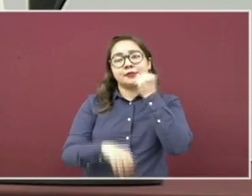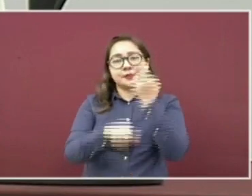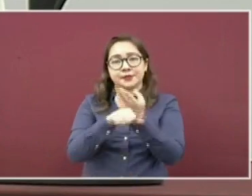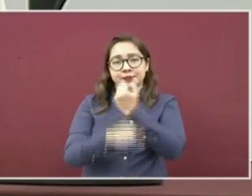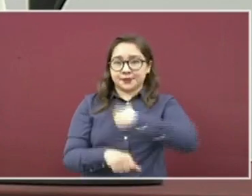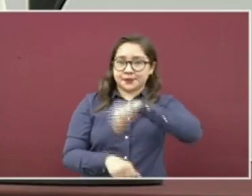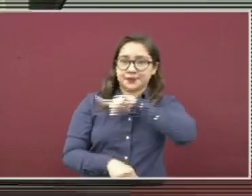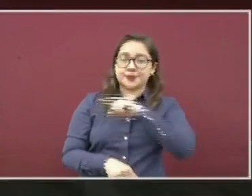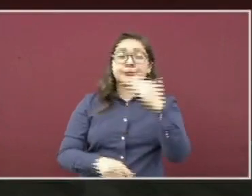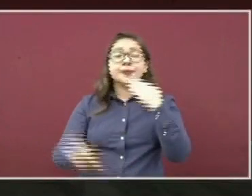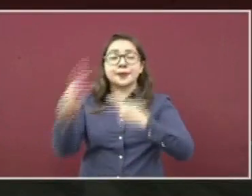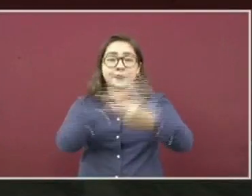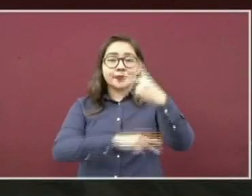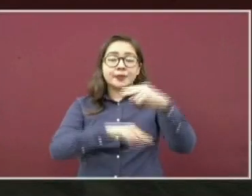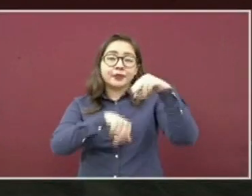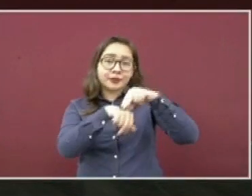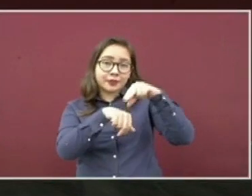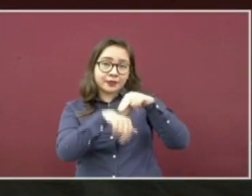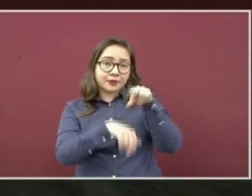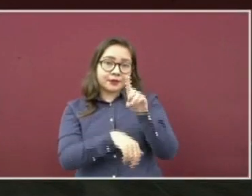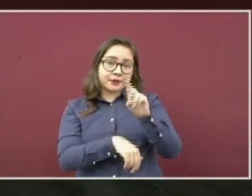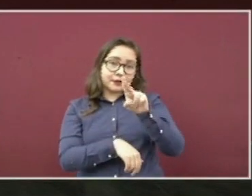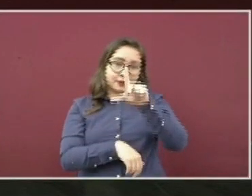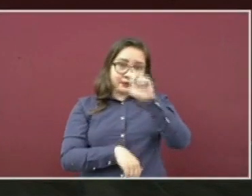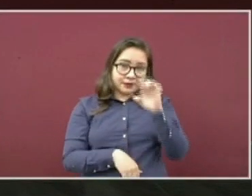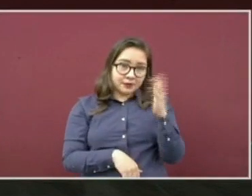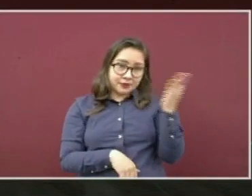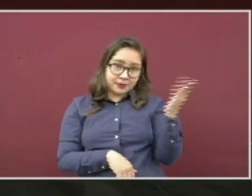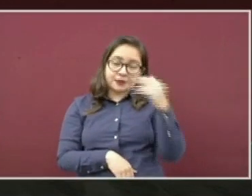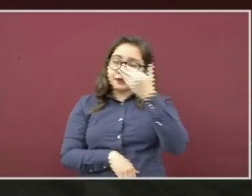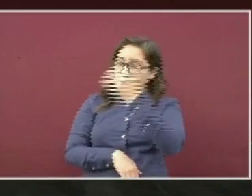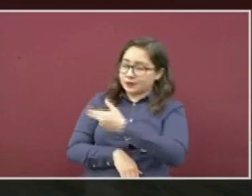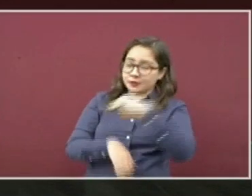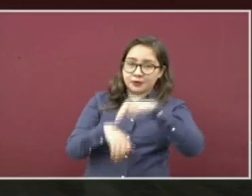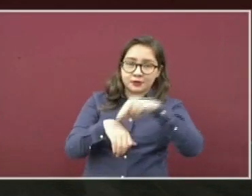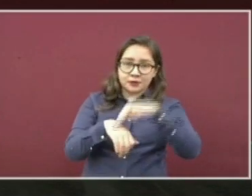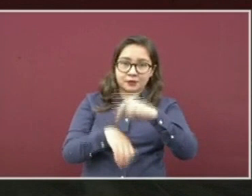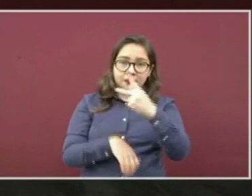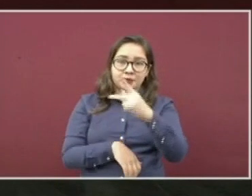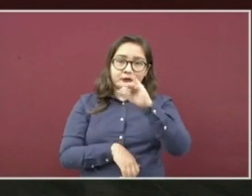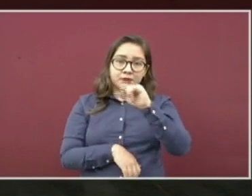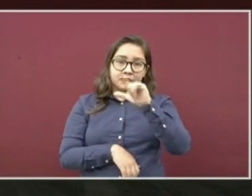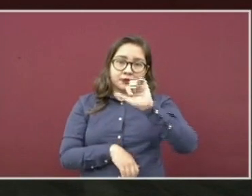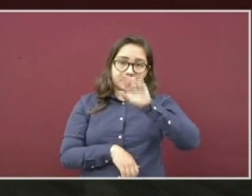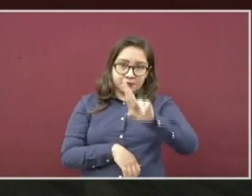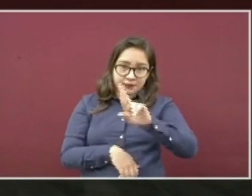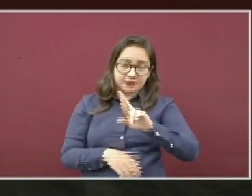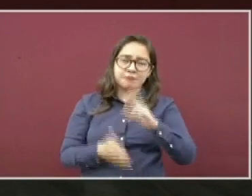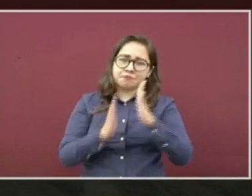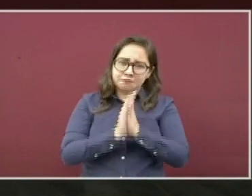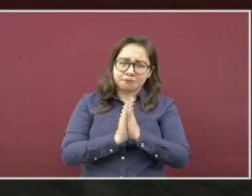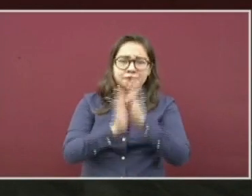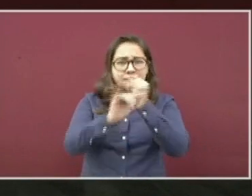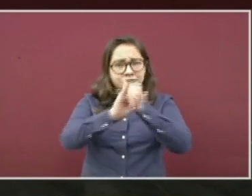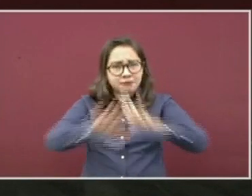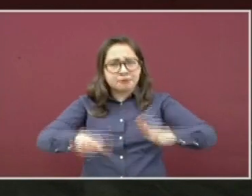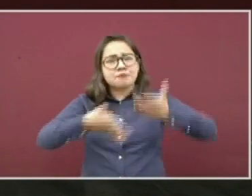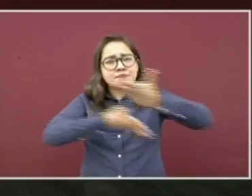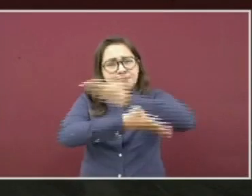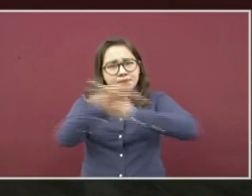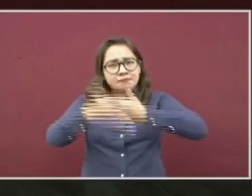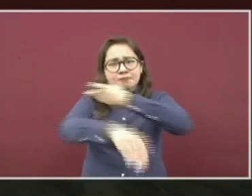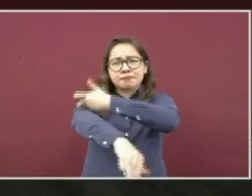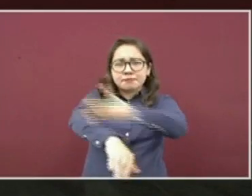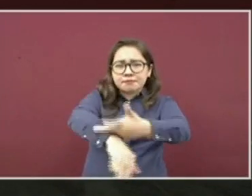la bienvenida a las doctoras Dulce María Espejo Guevara y Pilar González Arroyo. Compartan esta información con su